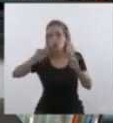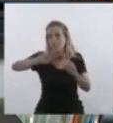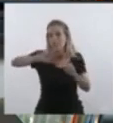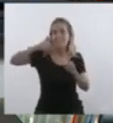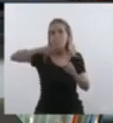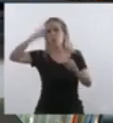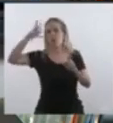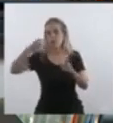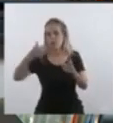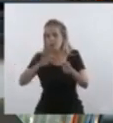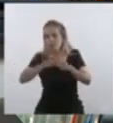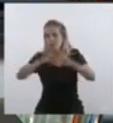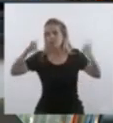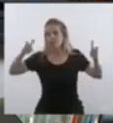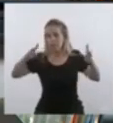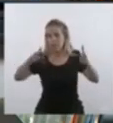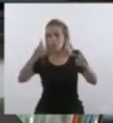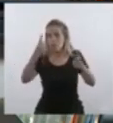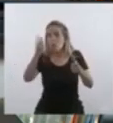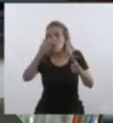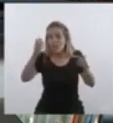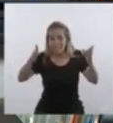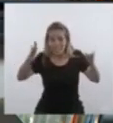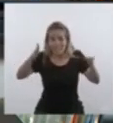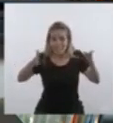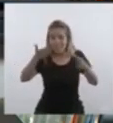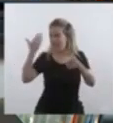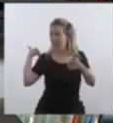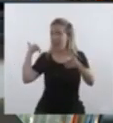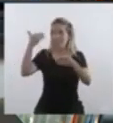de contagios en tan solo un mes.